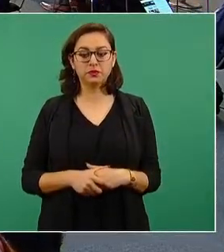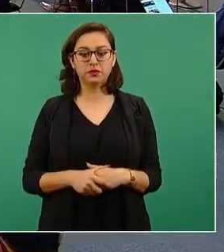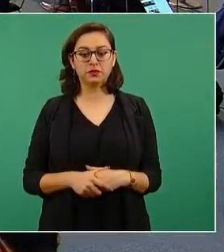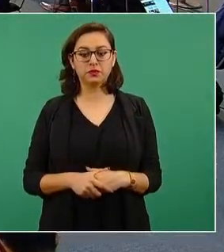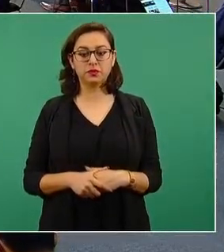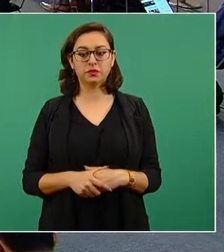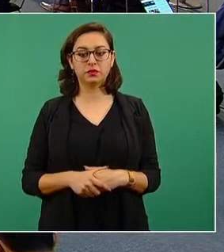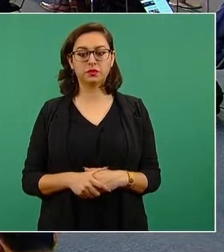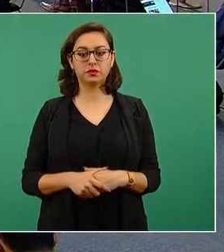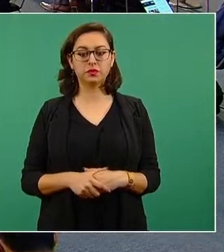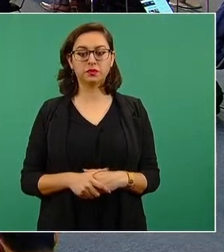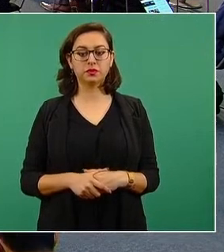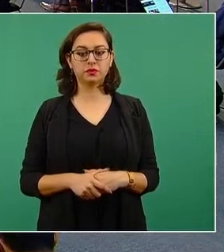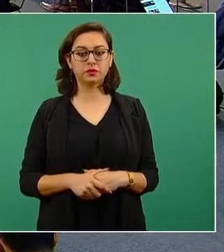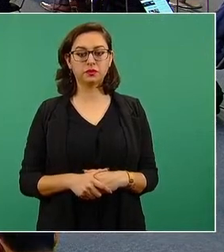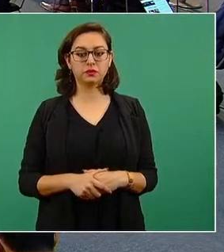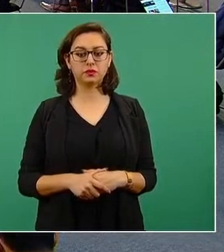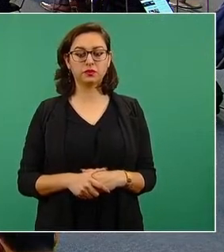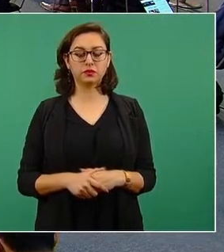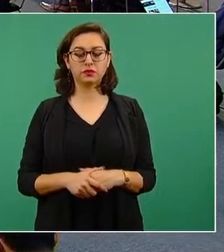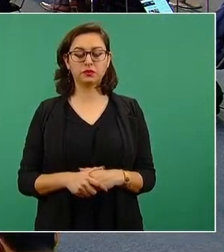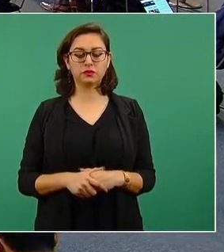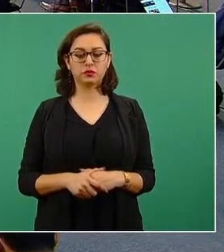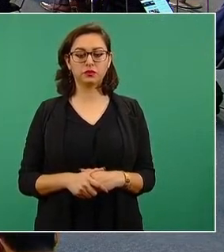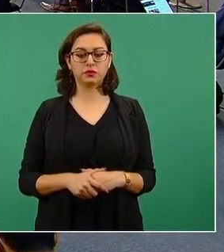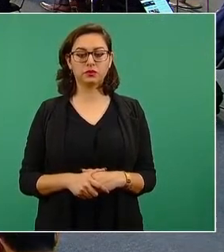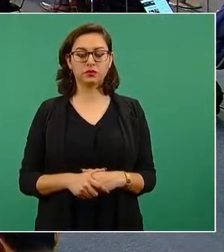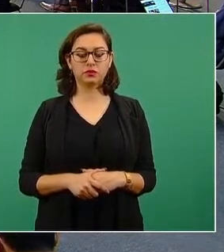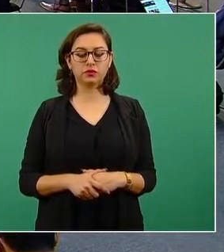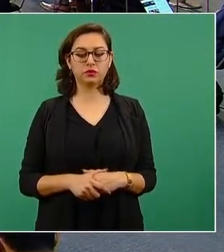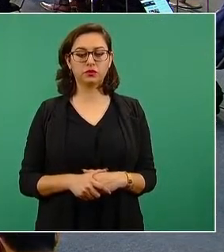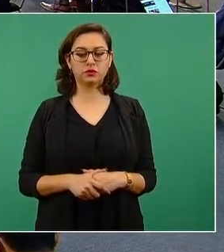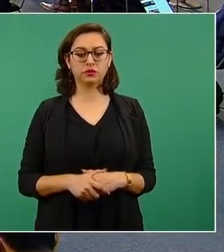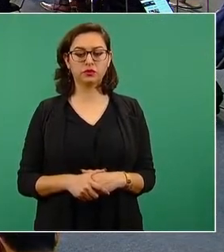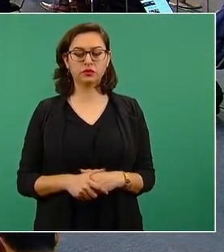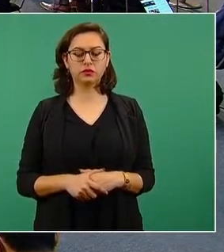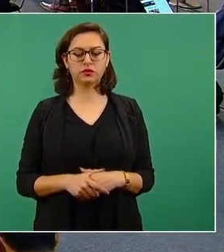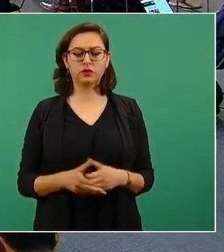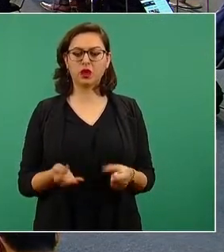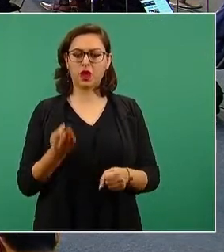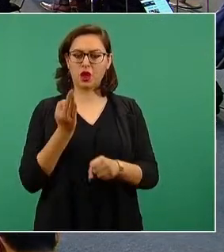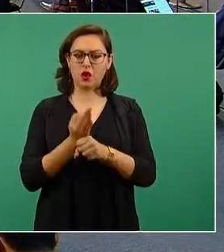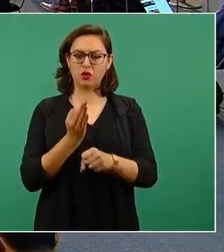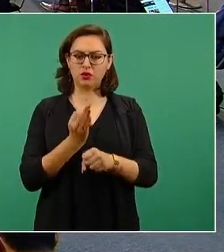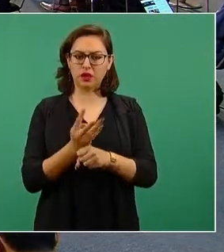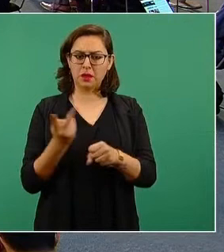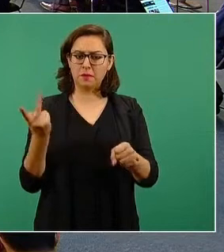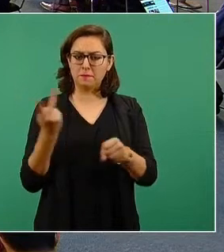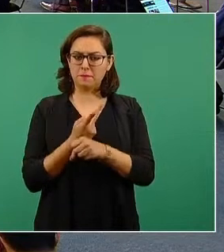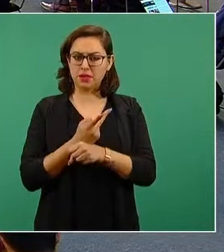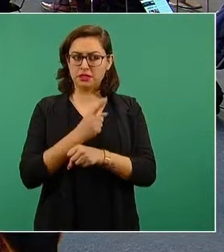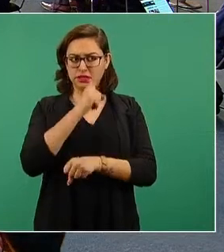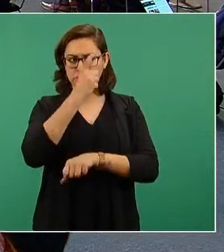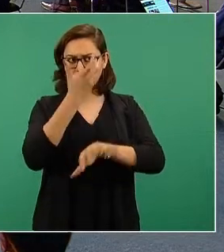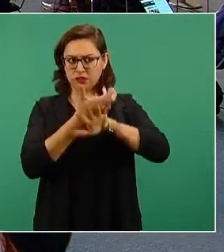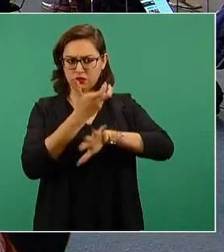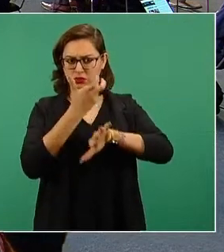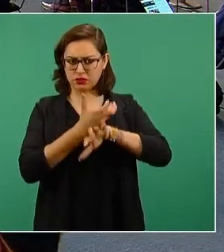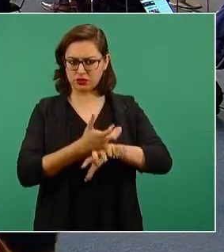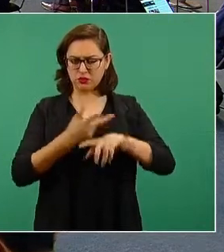ahorita, presidente, una coyuntura interesante en relación a nuestros hermanos migrantes en Estados